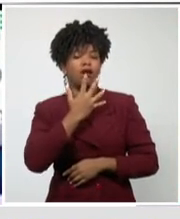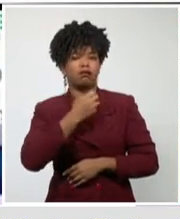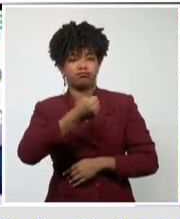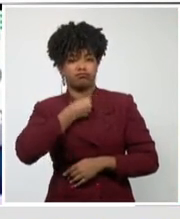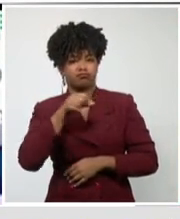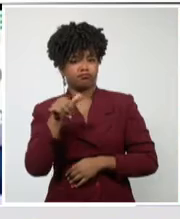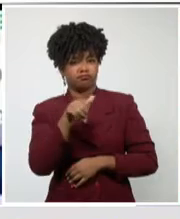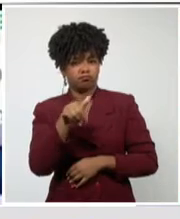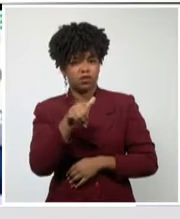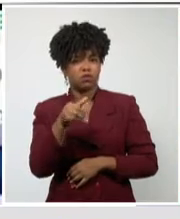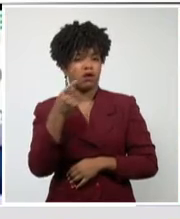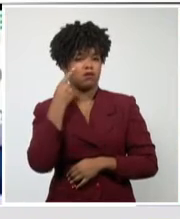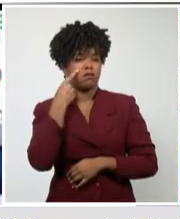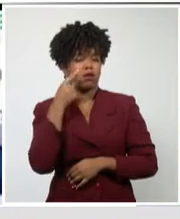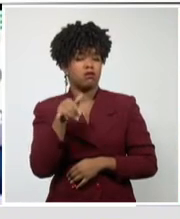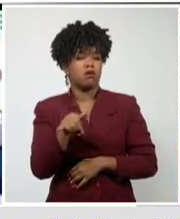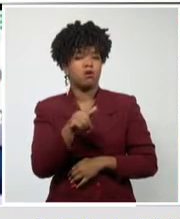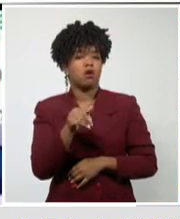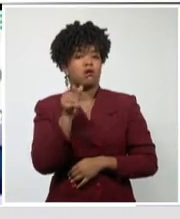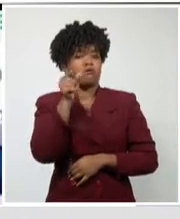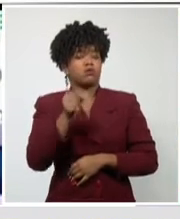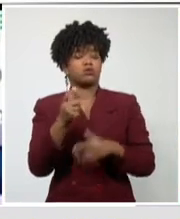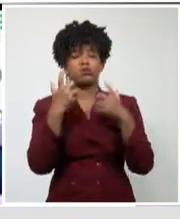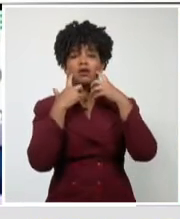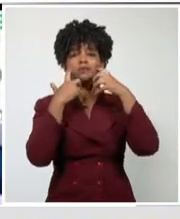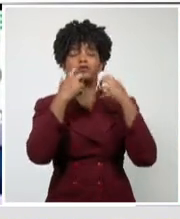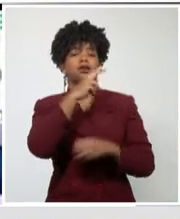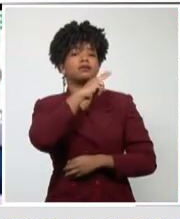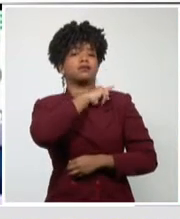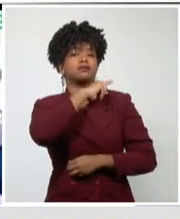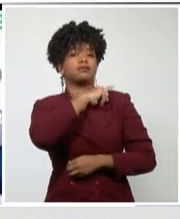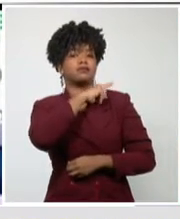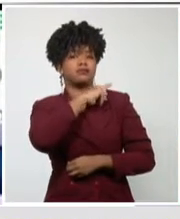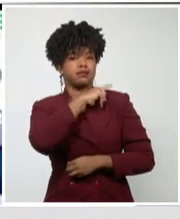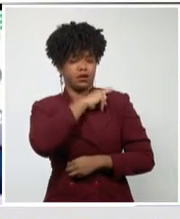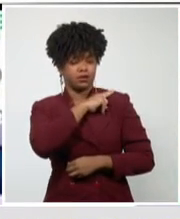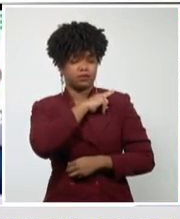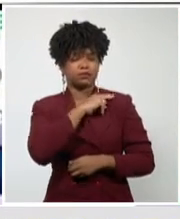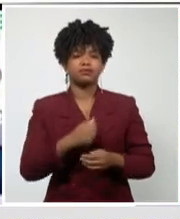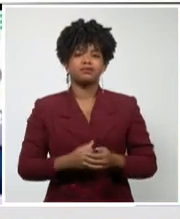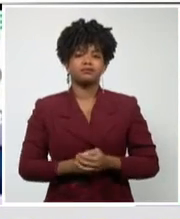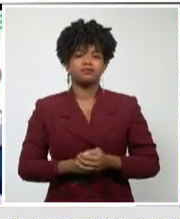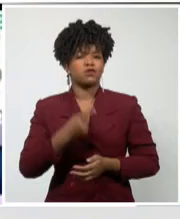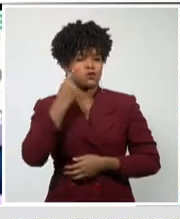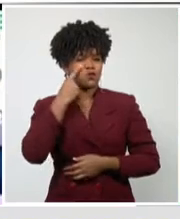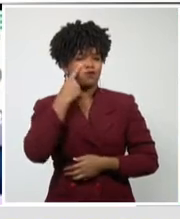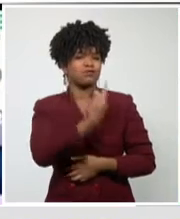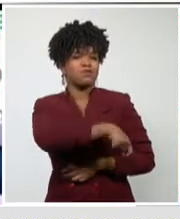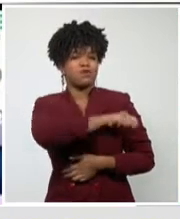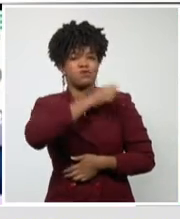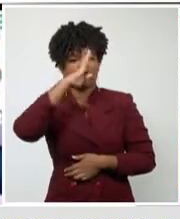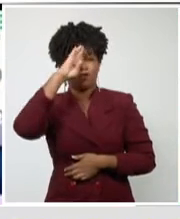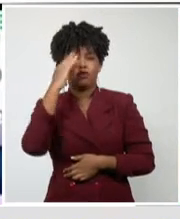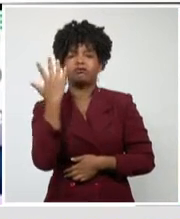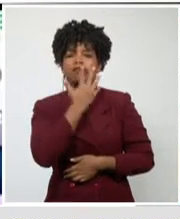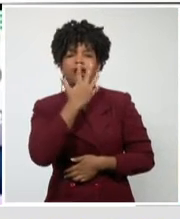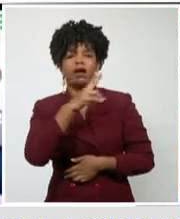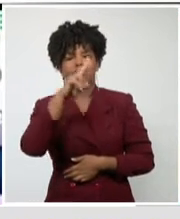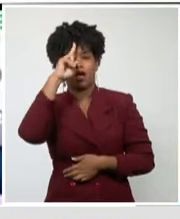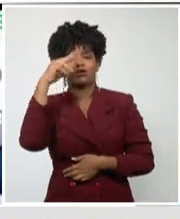a una, digamos que, personalidad del sector de la salud. Y eso lo conoce todo el pueblo cubano, el doctor Francisco